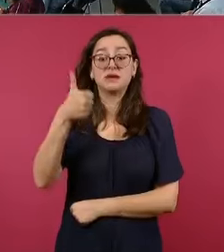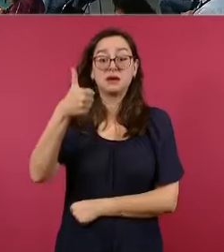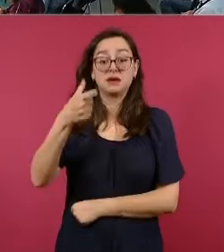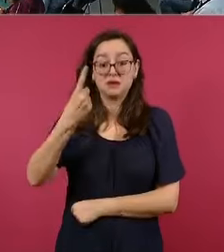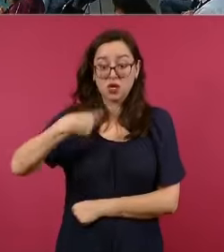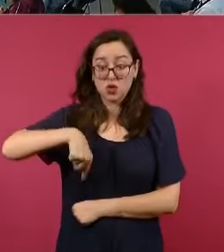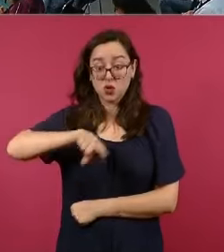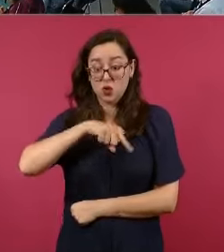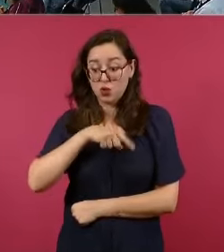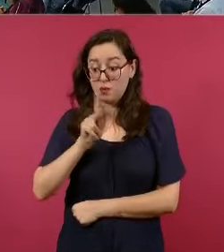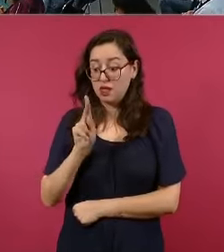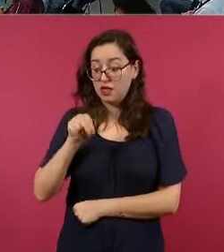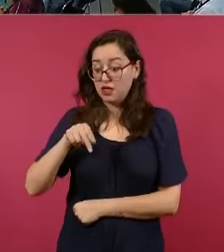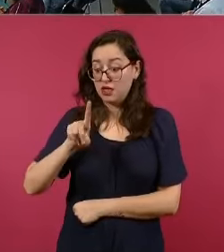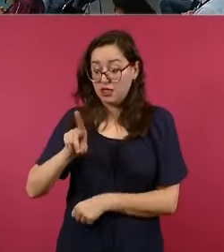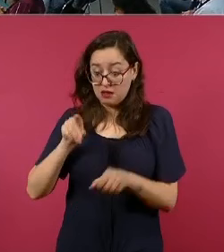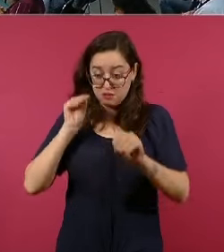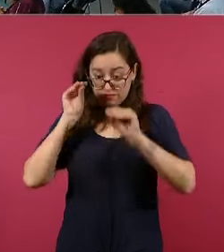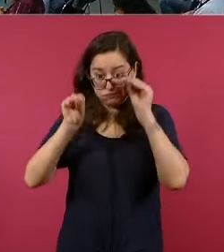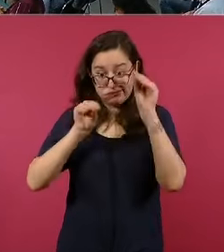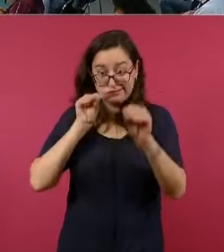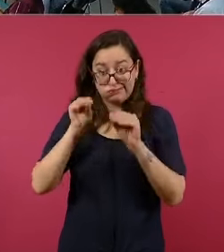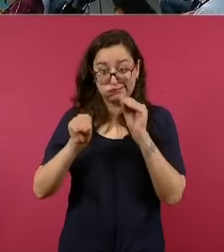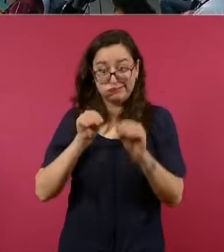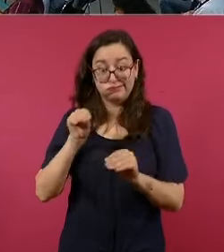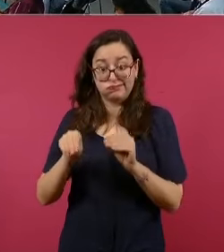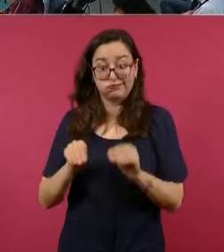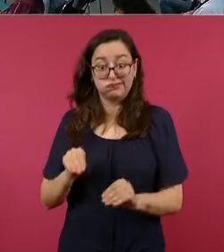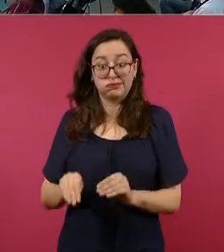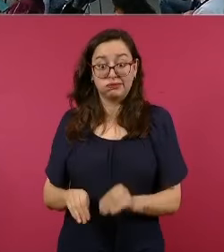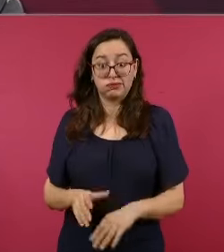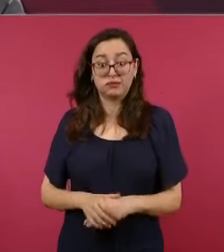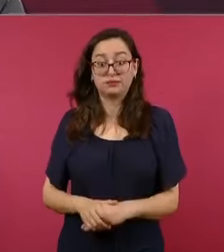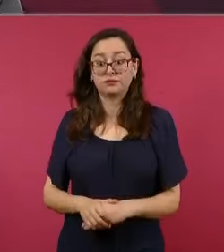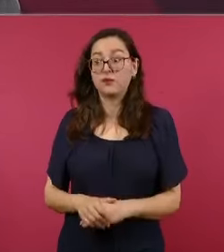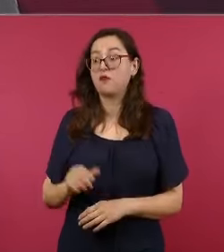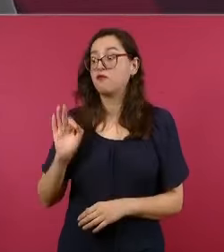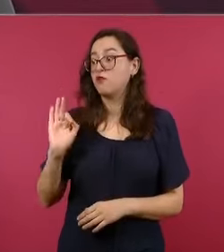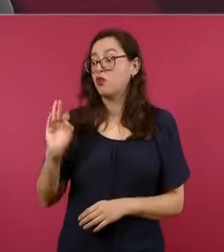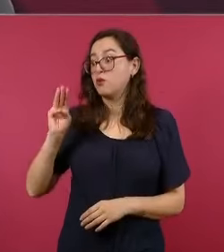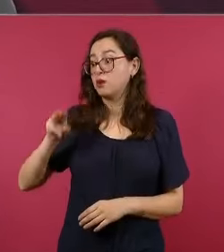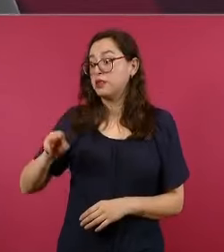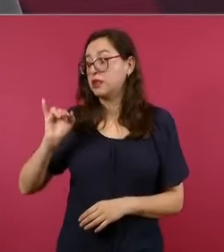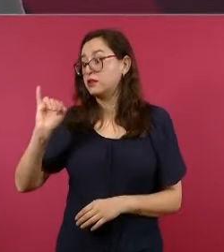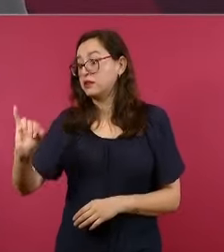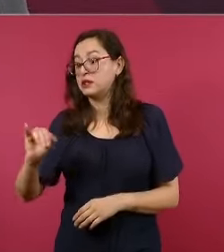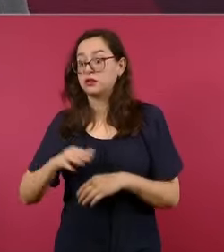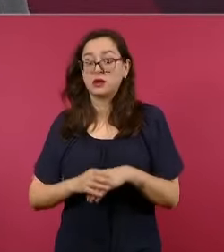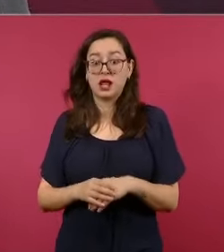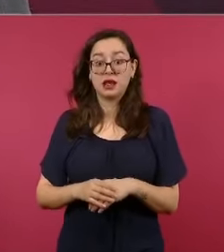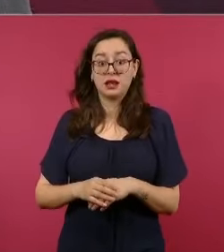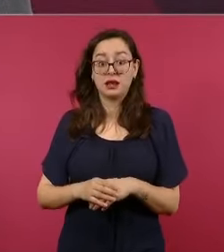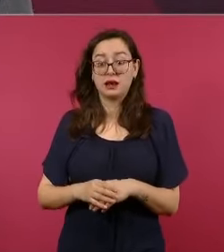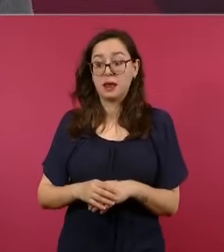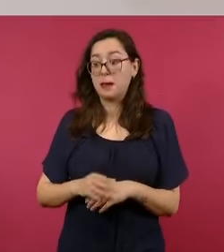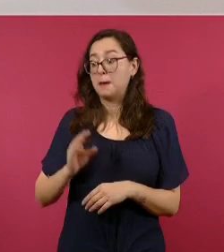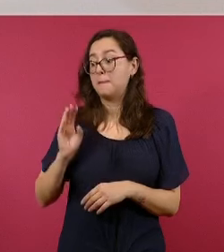propio que no tuvo que ver el fondo monetario internacional ni el Banco Mundial